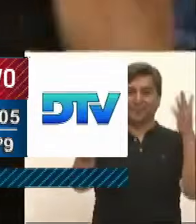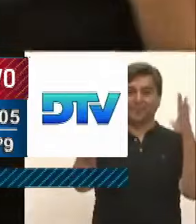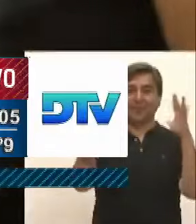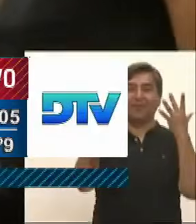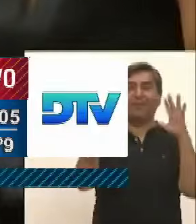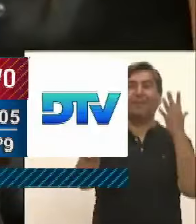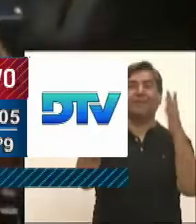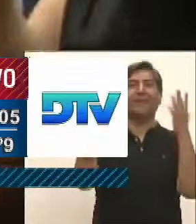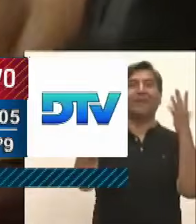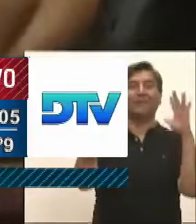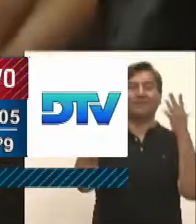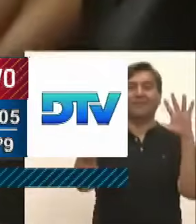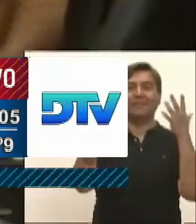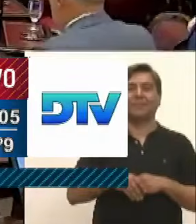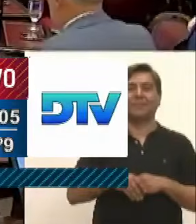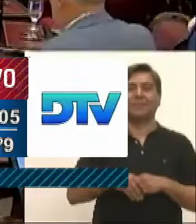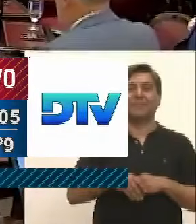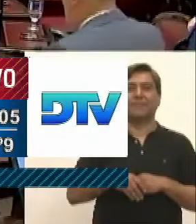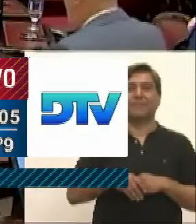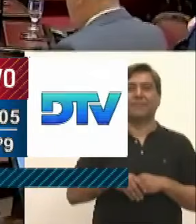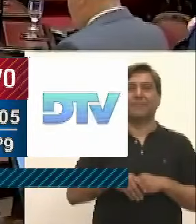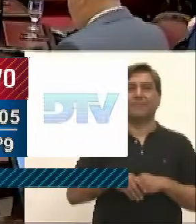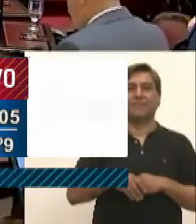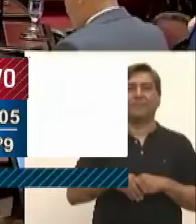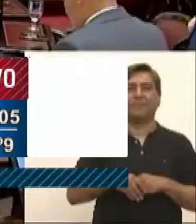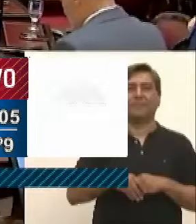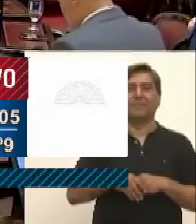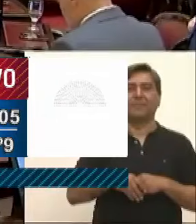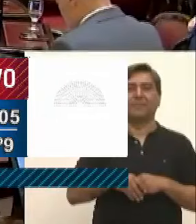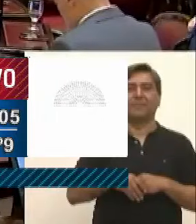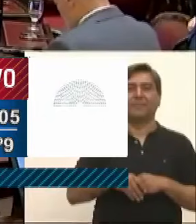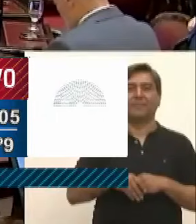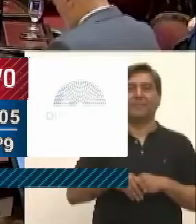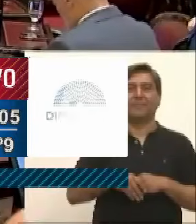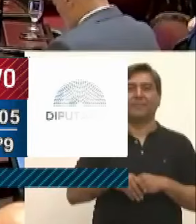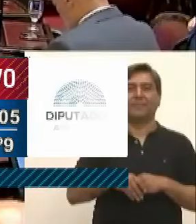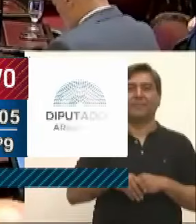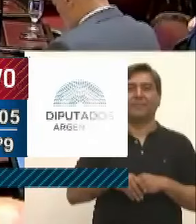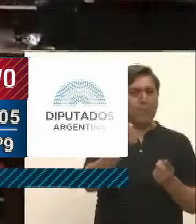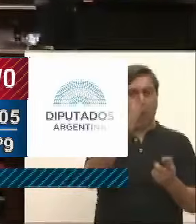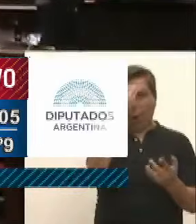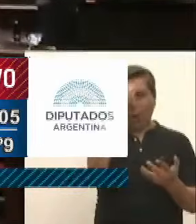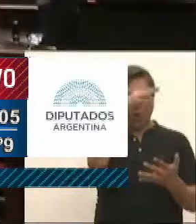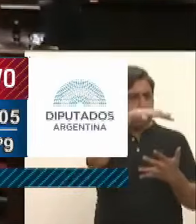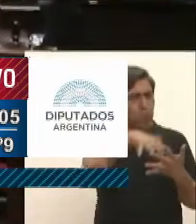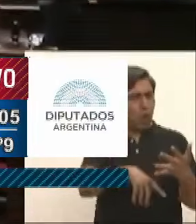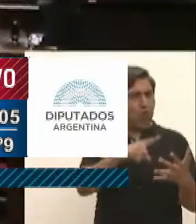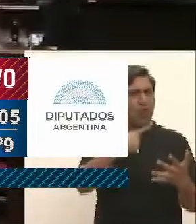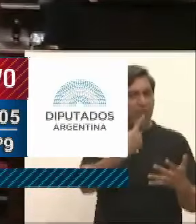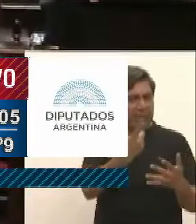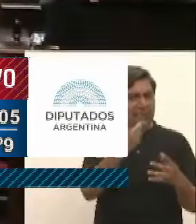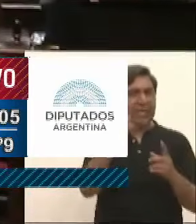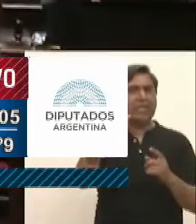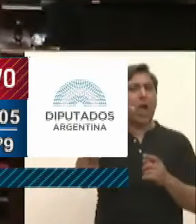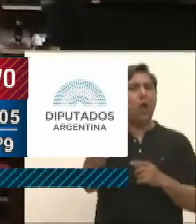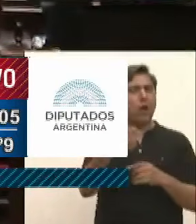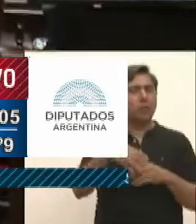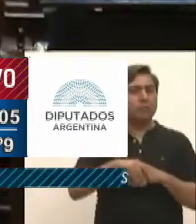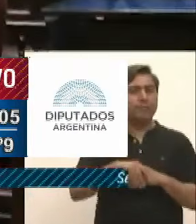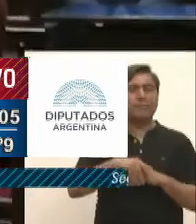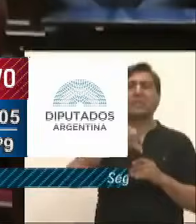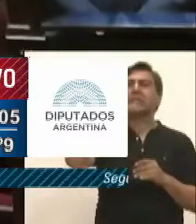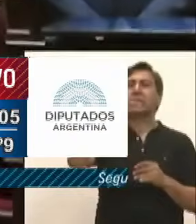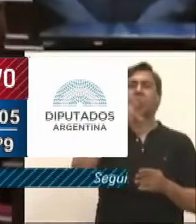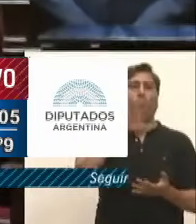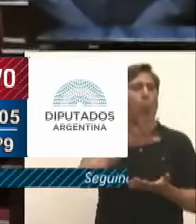Ahí vemos aplaudir. En ese momento se levantan a aplaudir de pie cuando jura Patricia Bullrich.